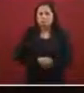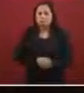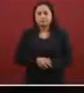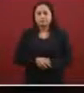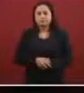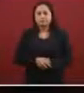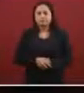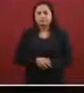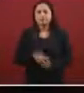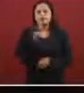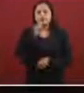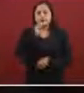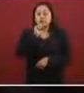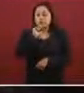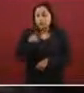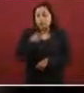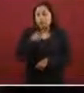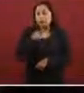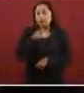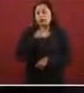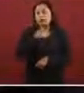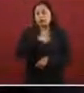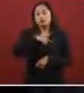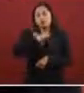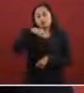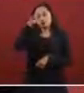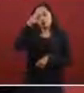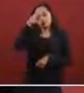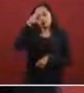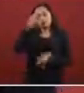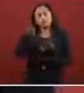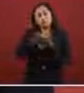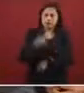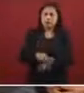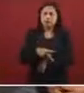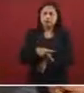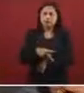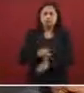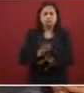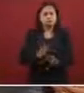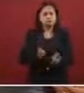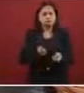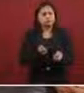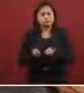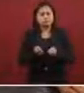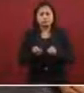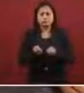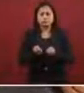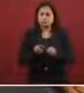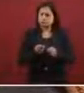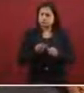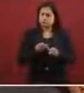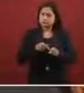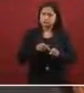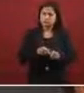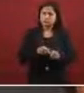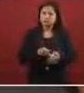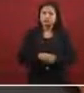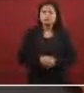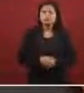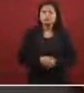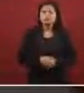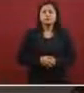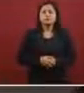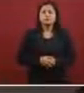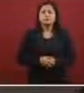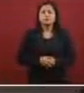de delitos y el compromiso de los infractores de no volver a cometer ilícitos. En otro tema, aseguró que México está protegido